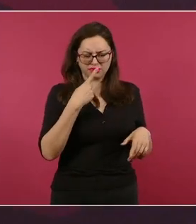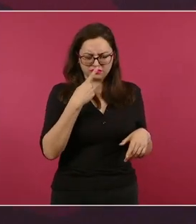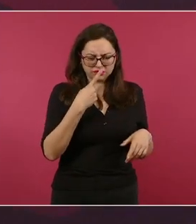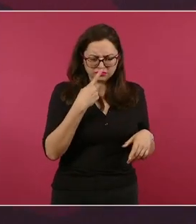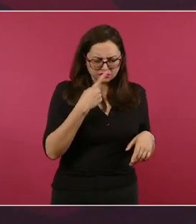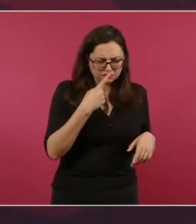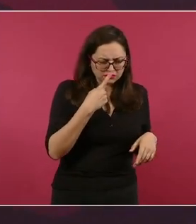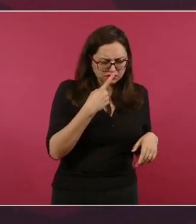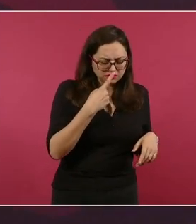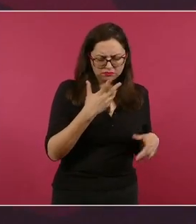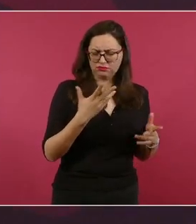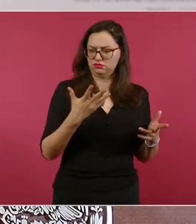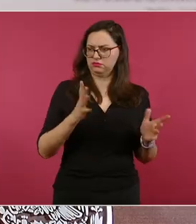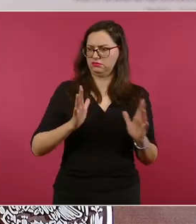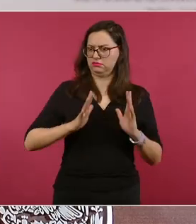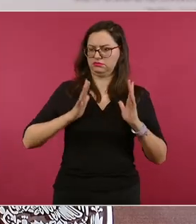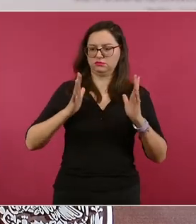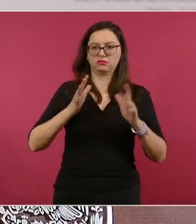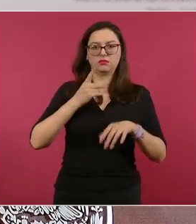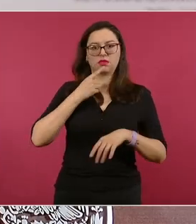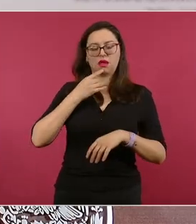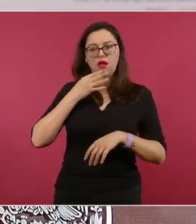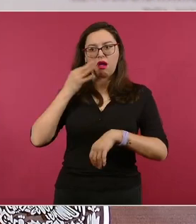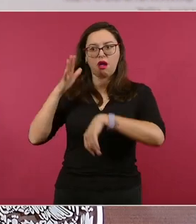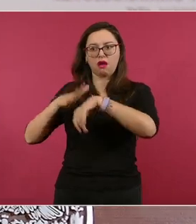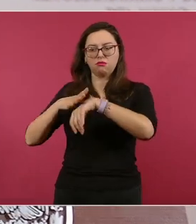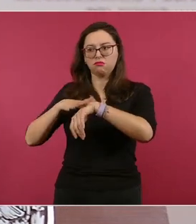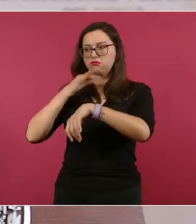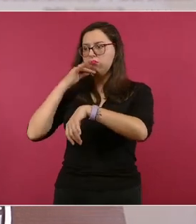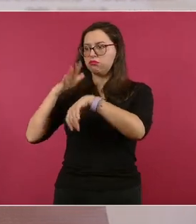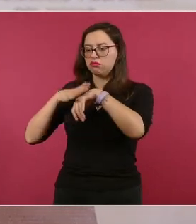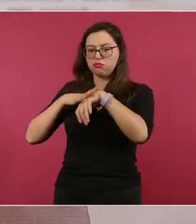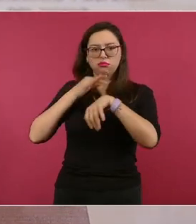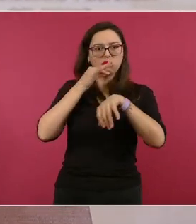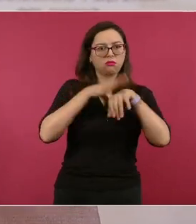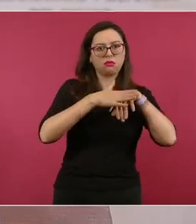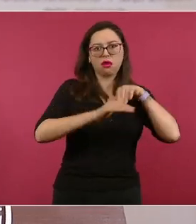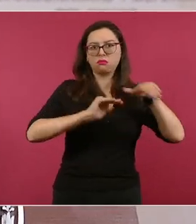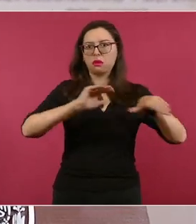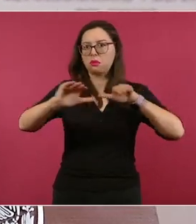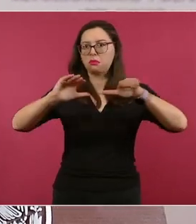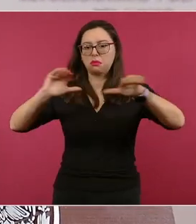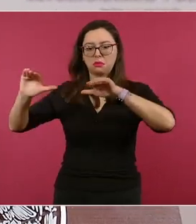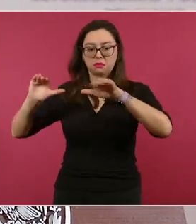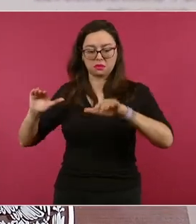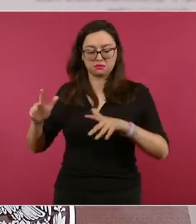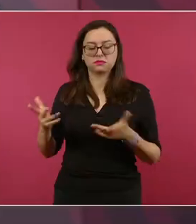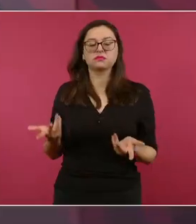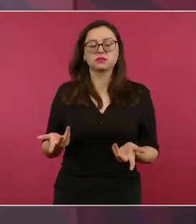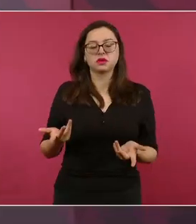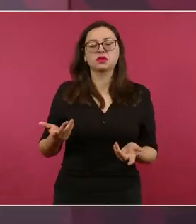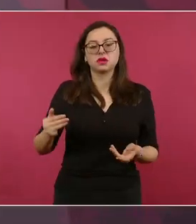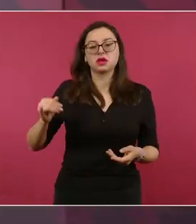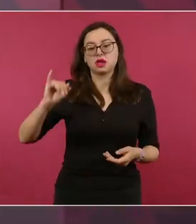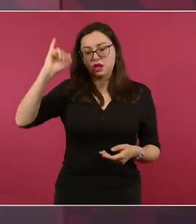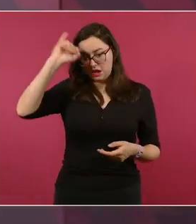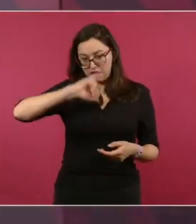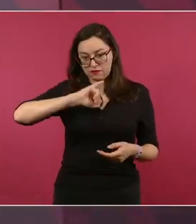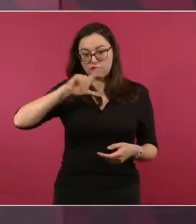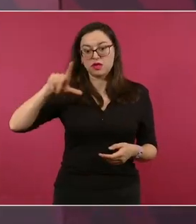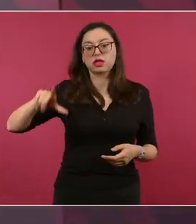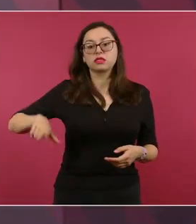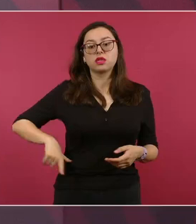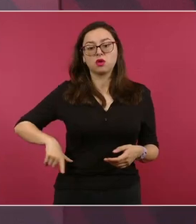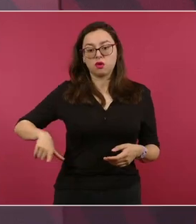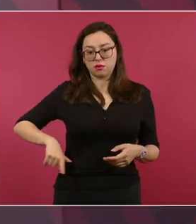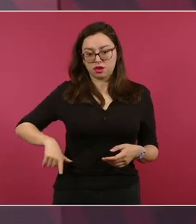gobierno de la ciudad ha estado atento y también han participado los técnicos